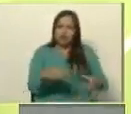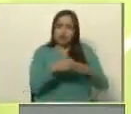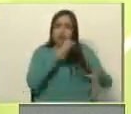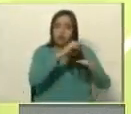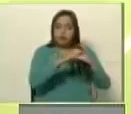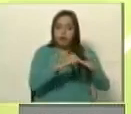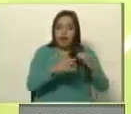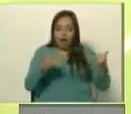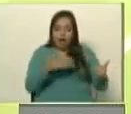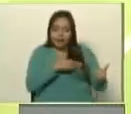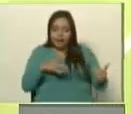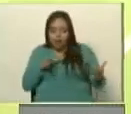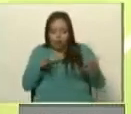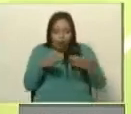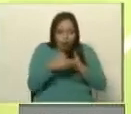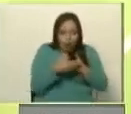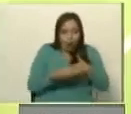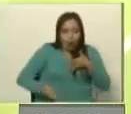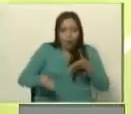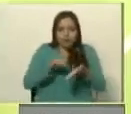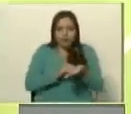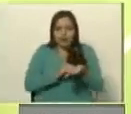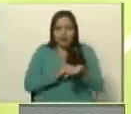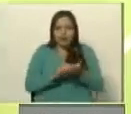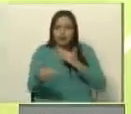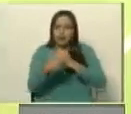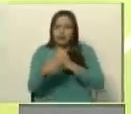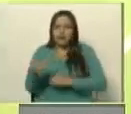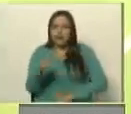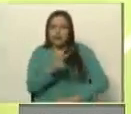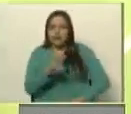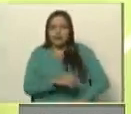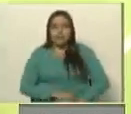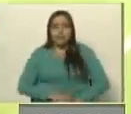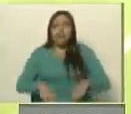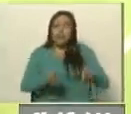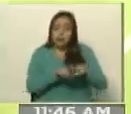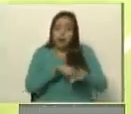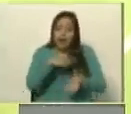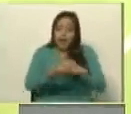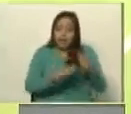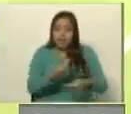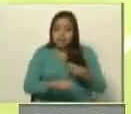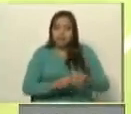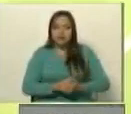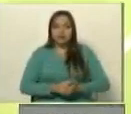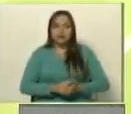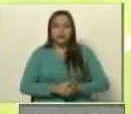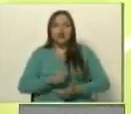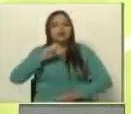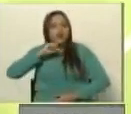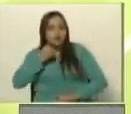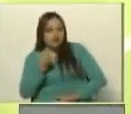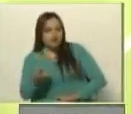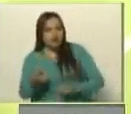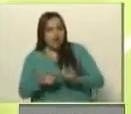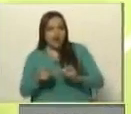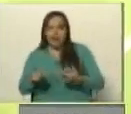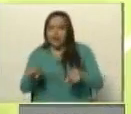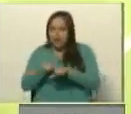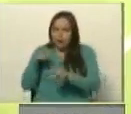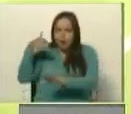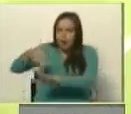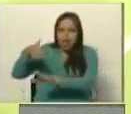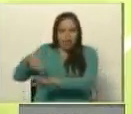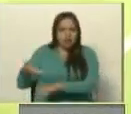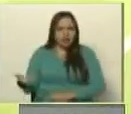de cerco mediático que se ha querido hacer contra Venezuela, como por cierto lo intentan contra Rusia, ¿no? Como usted